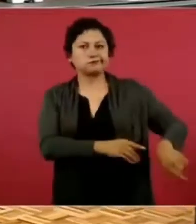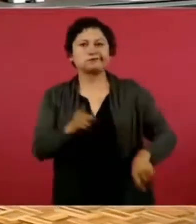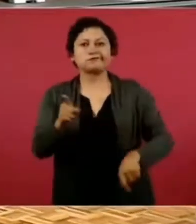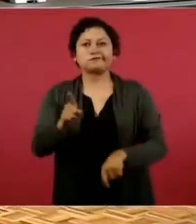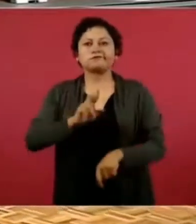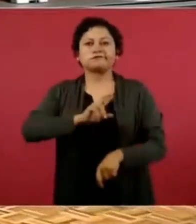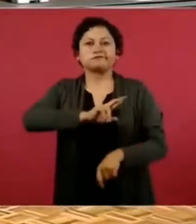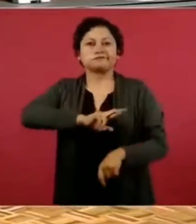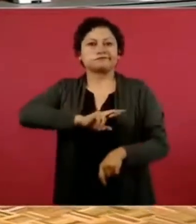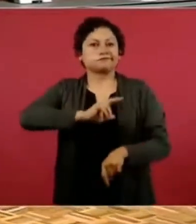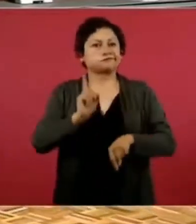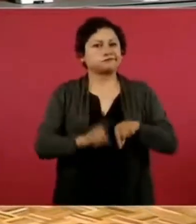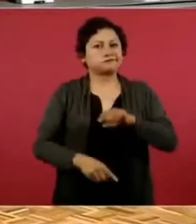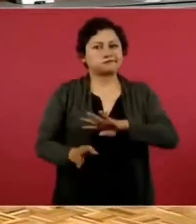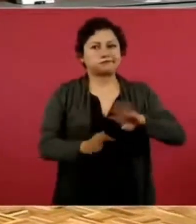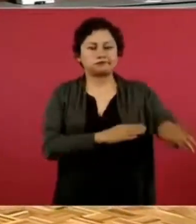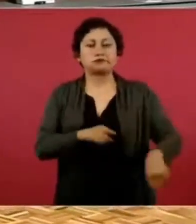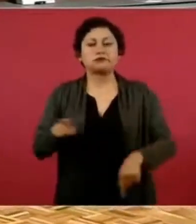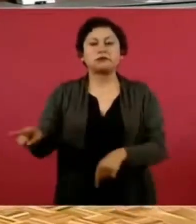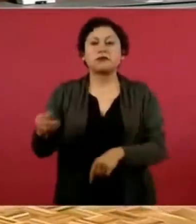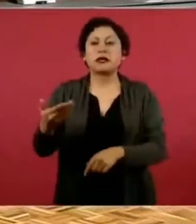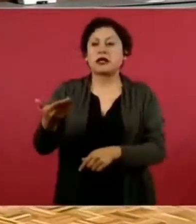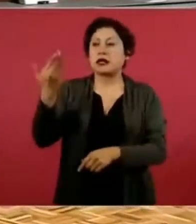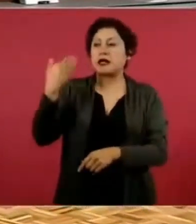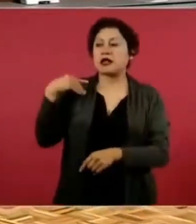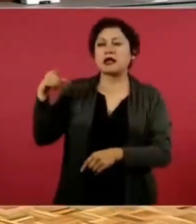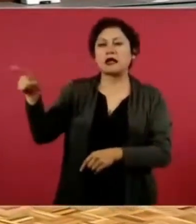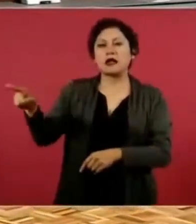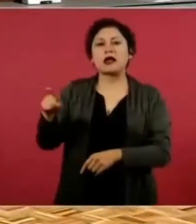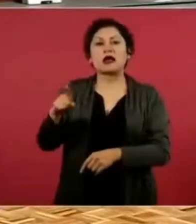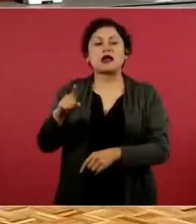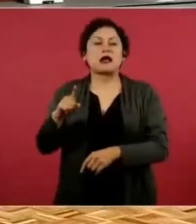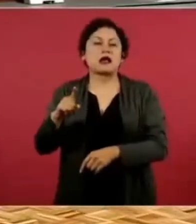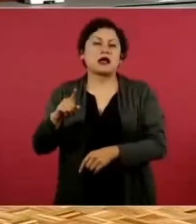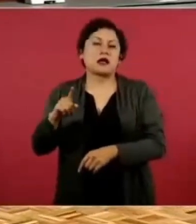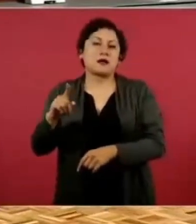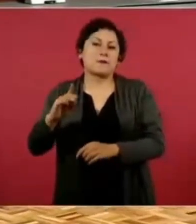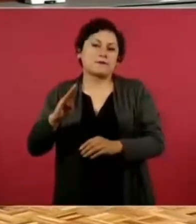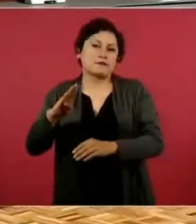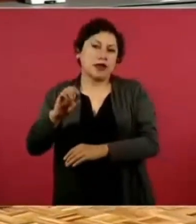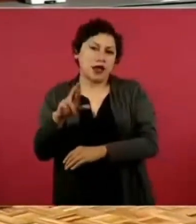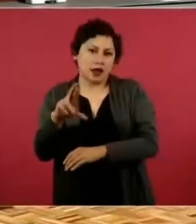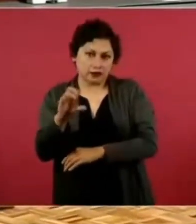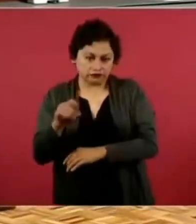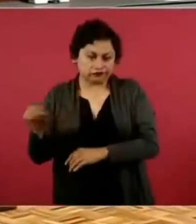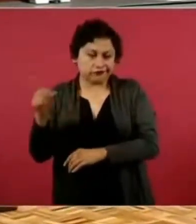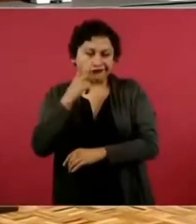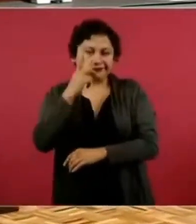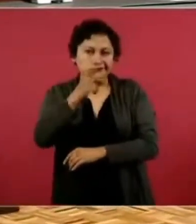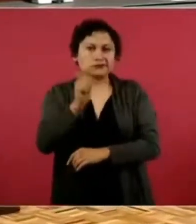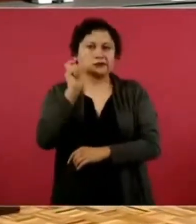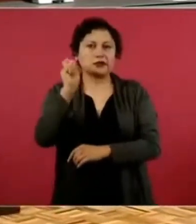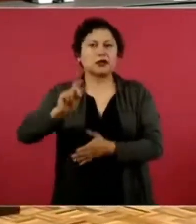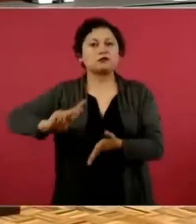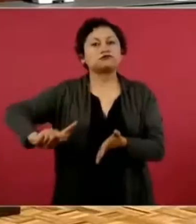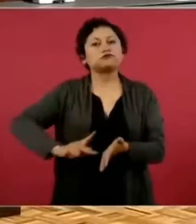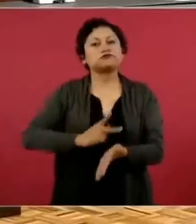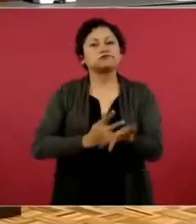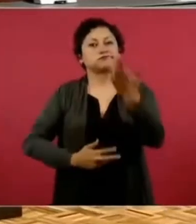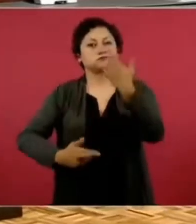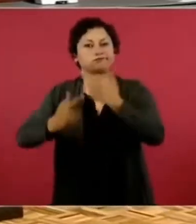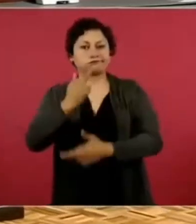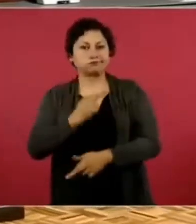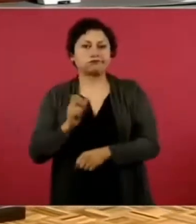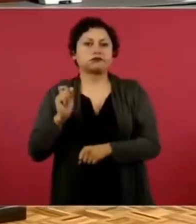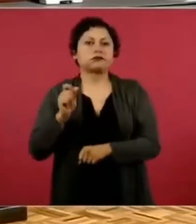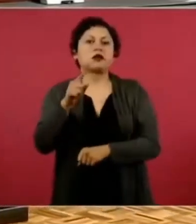el subcomandante Marcos lanzó un comunicado titulado Recomenzamos, donde califica algunos de sus proyectos como el tren